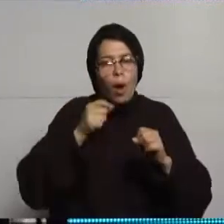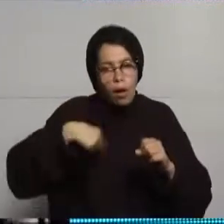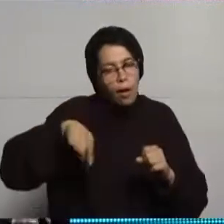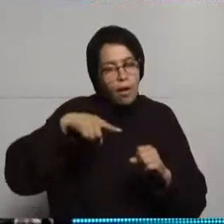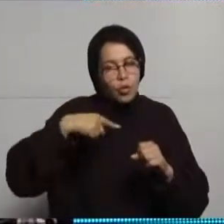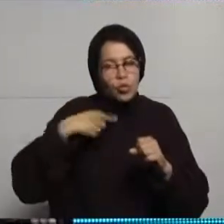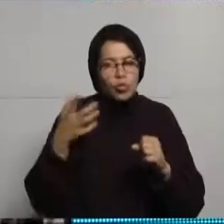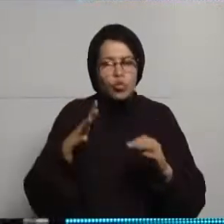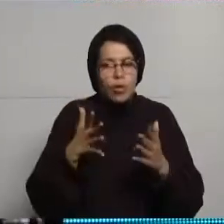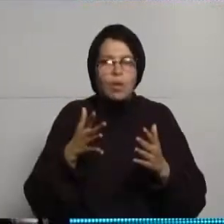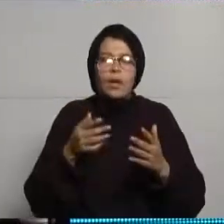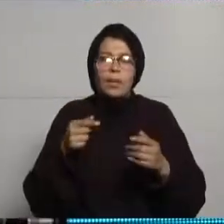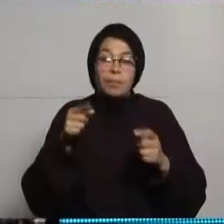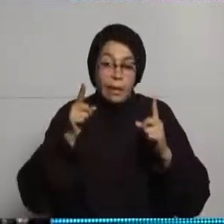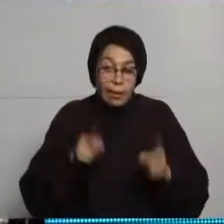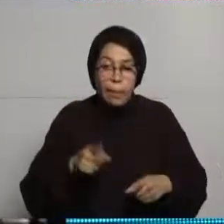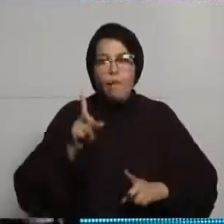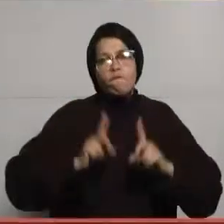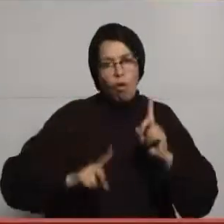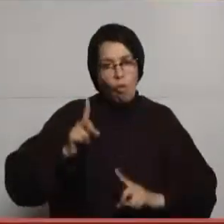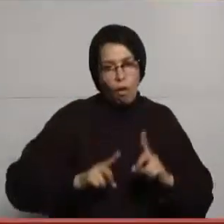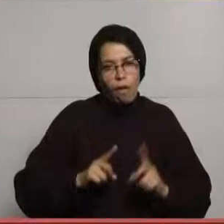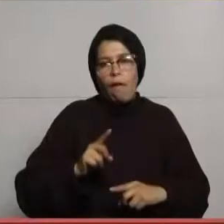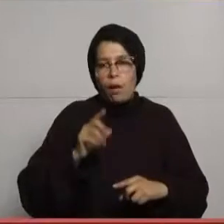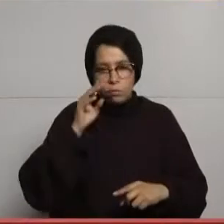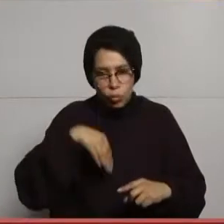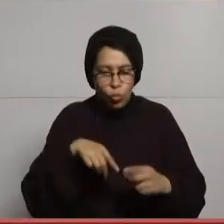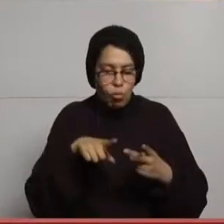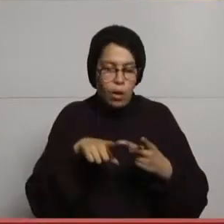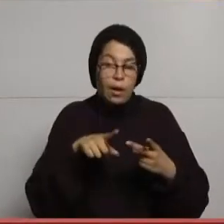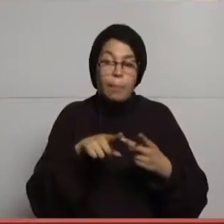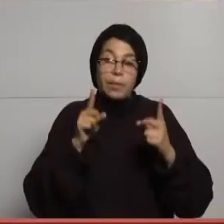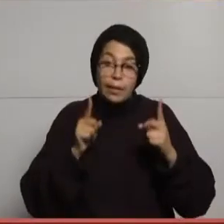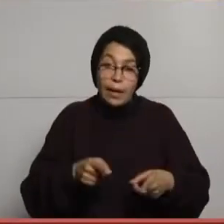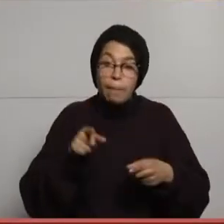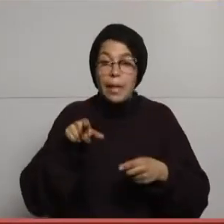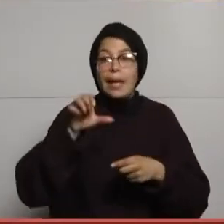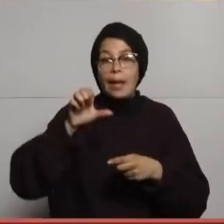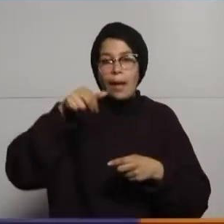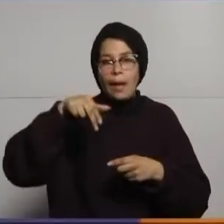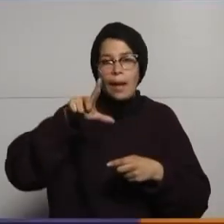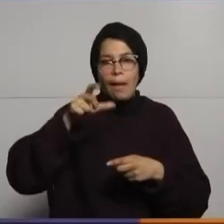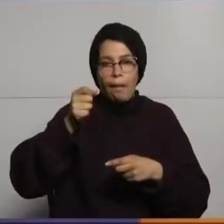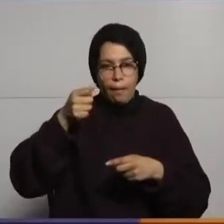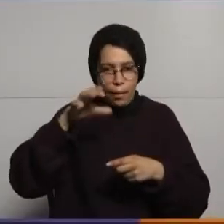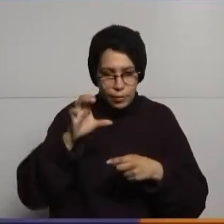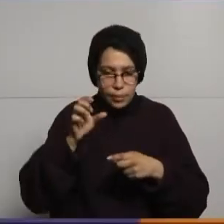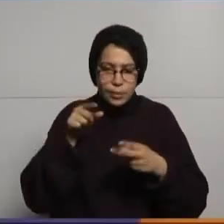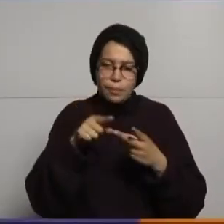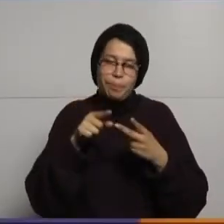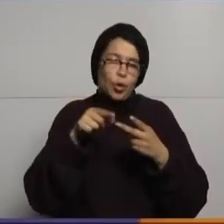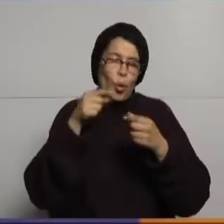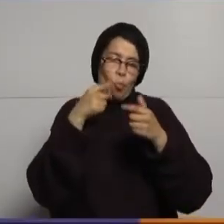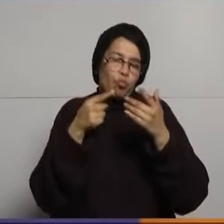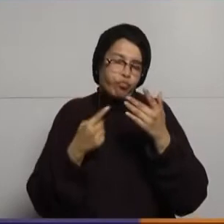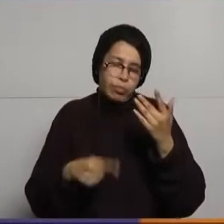Estamos, desde la UDELAR, desde, bueno, también estuvo Enlace, Solidaridad, o sea, creo que seguramente me voy a olvidar de